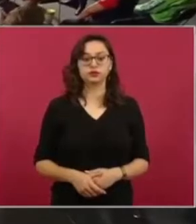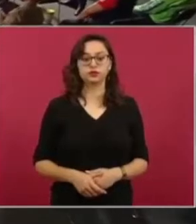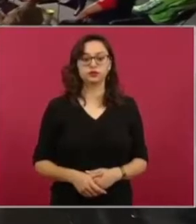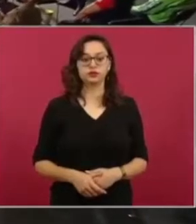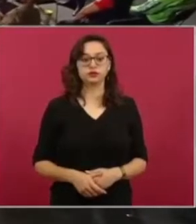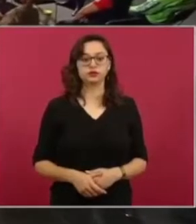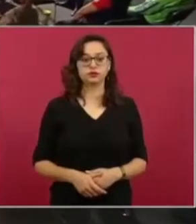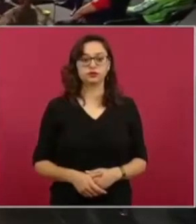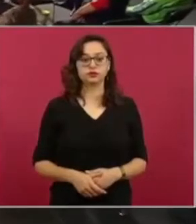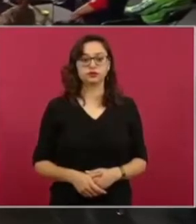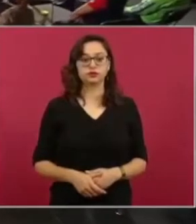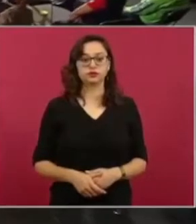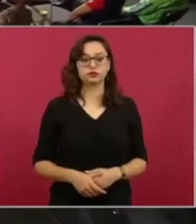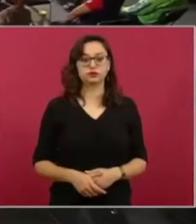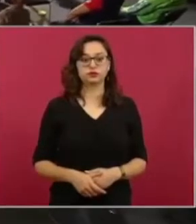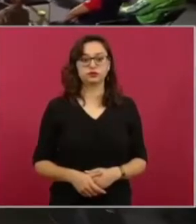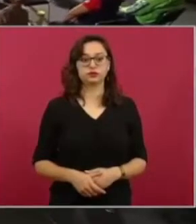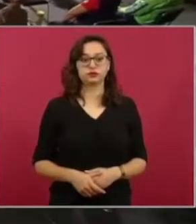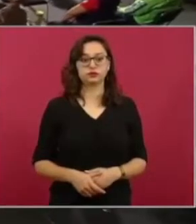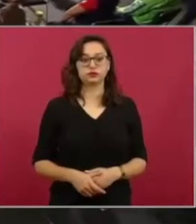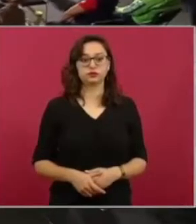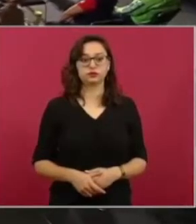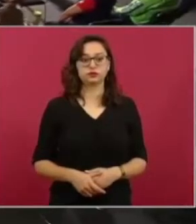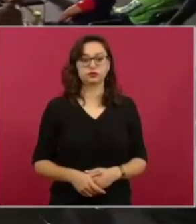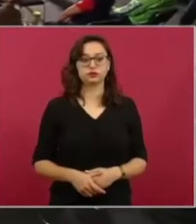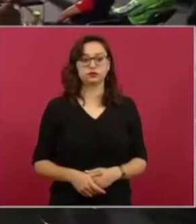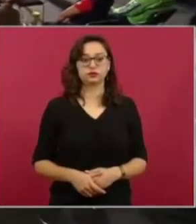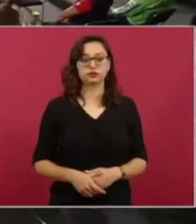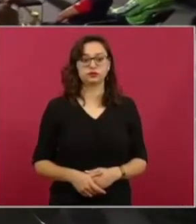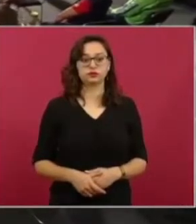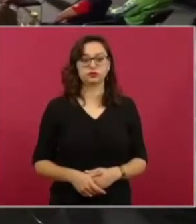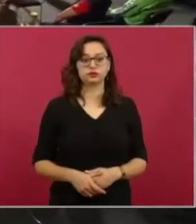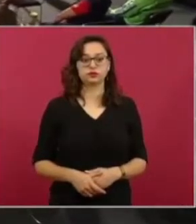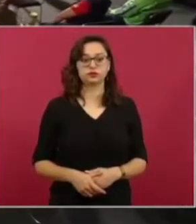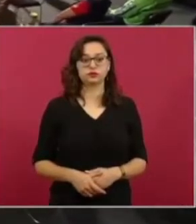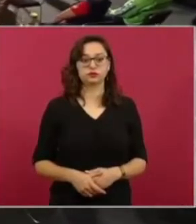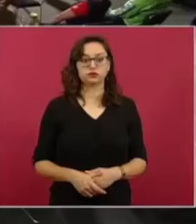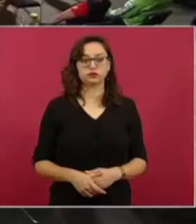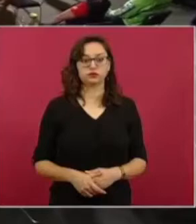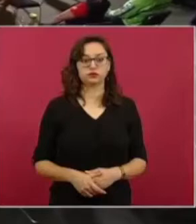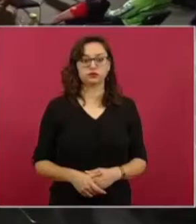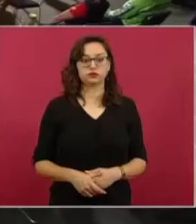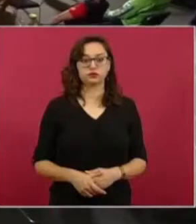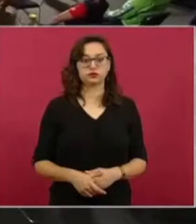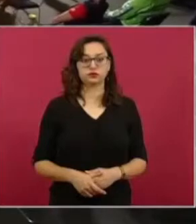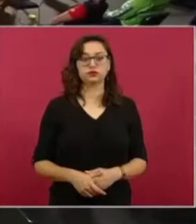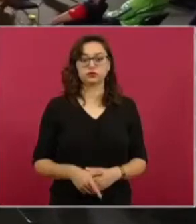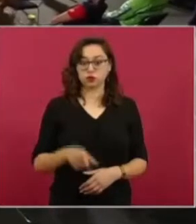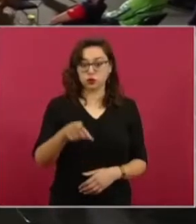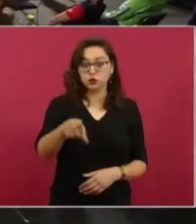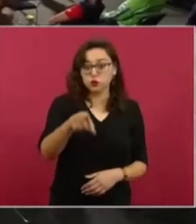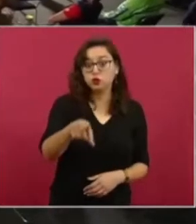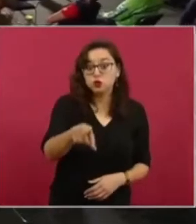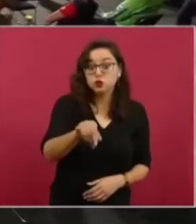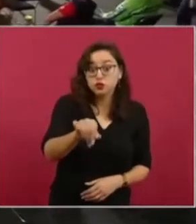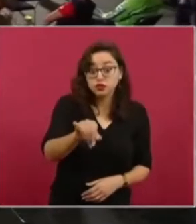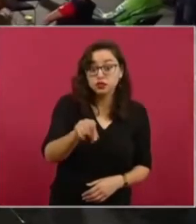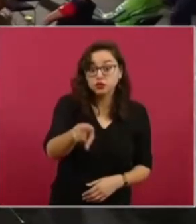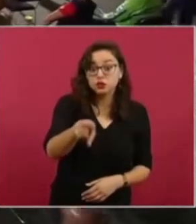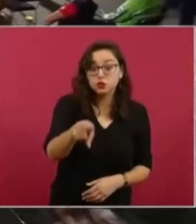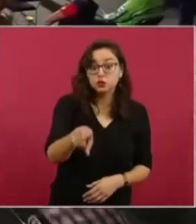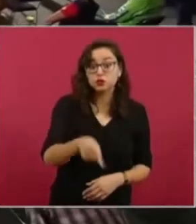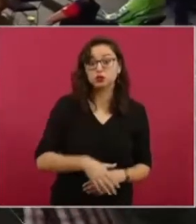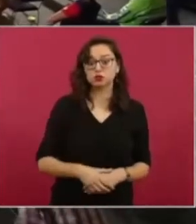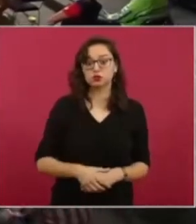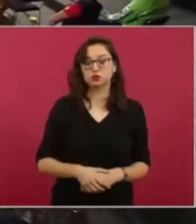Ahí. Contigo, sí. Sí, ahí tú ya tienes el micrófono, ¿sí? Con el